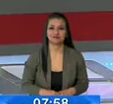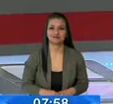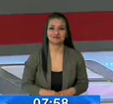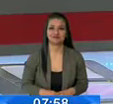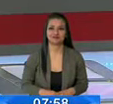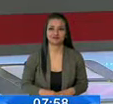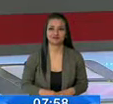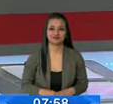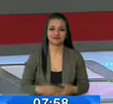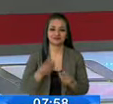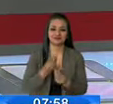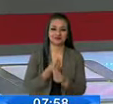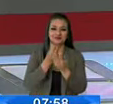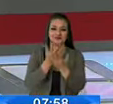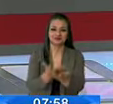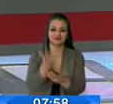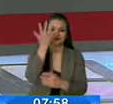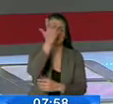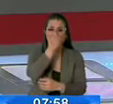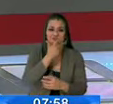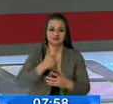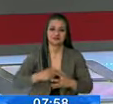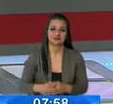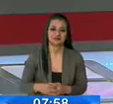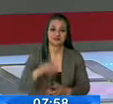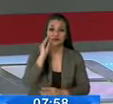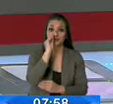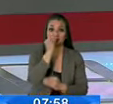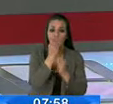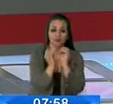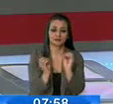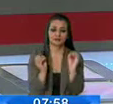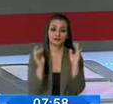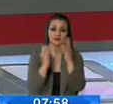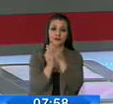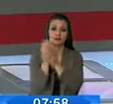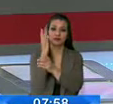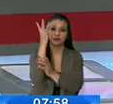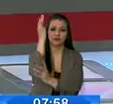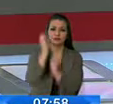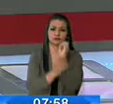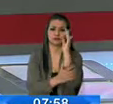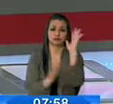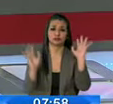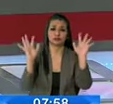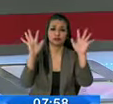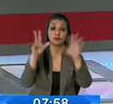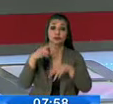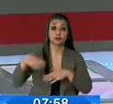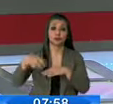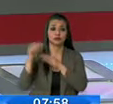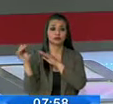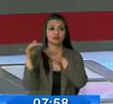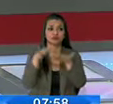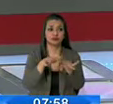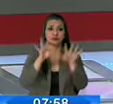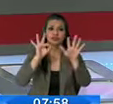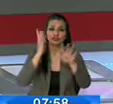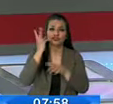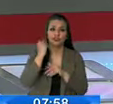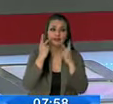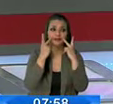Esto que les voy a contar es maravilloso, el florecimiento de los Guayacanes. Esto reúne a miles de turistas durante 8 días,